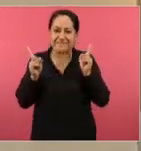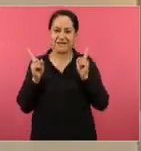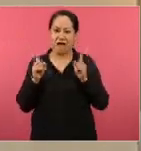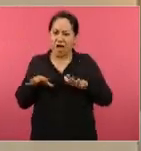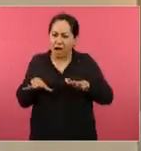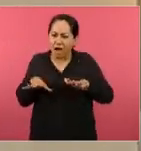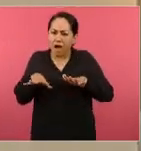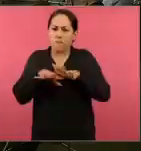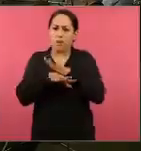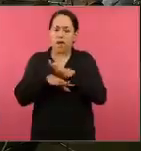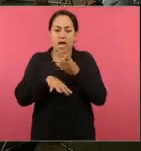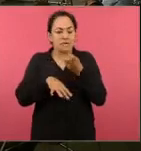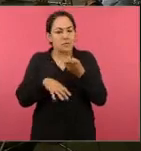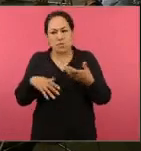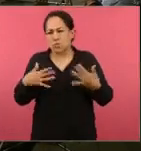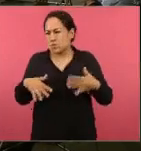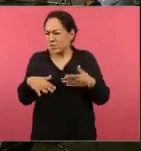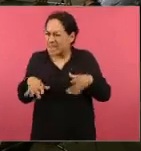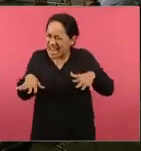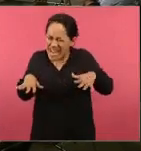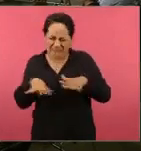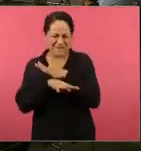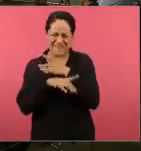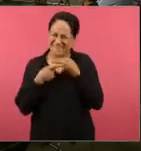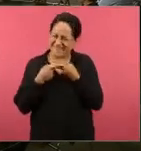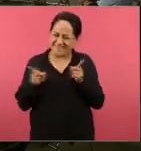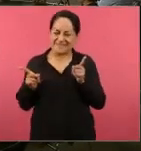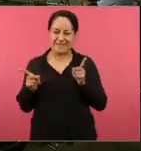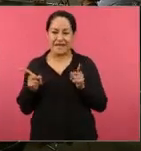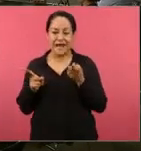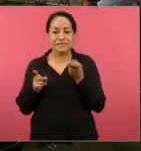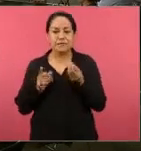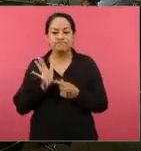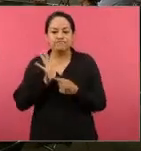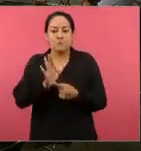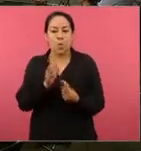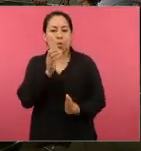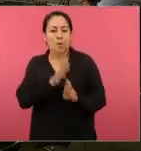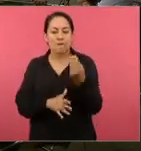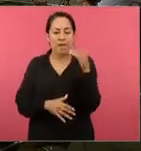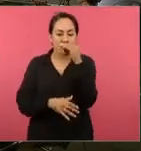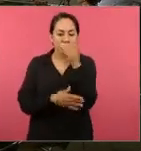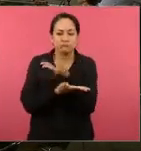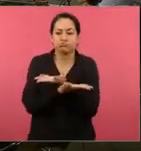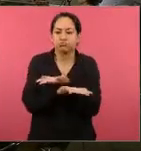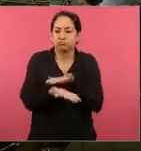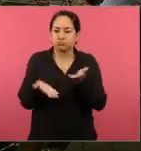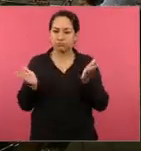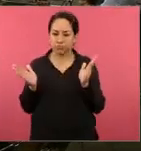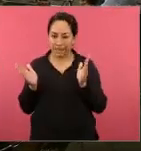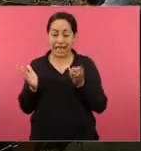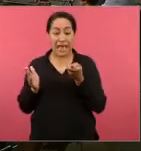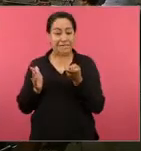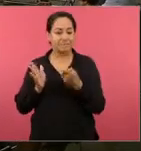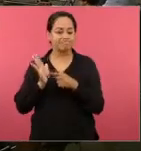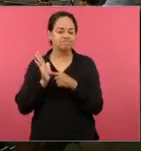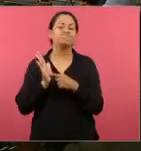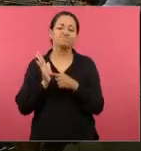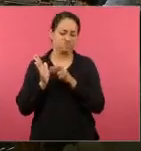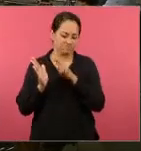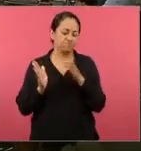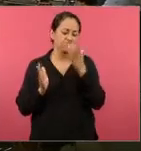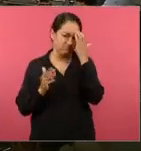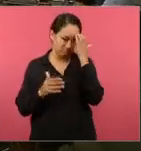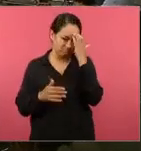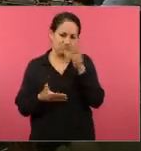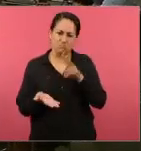en ese sentido yo voy a presentar la nueva familia de los libros de texto gratuitos, insisto, reconociendo y valorando a los